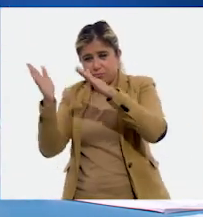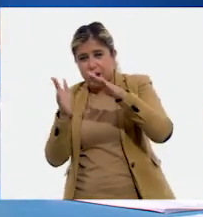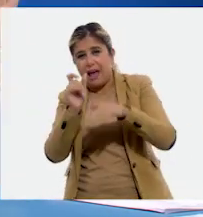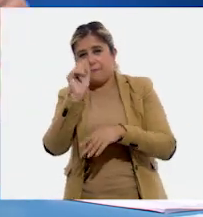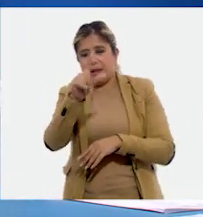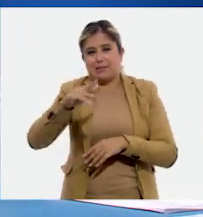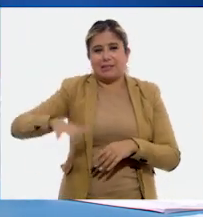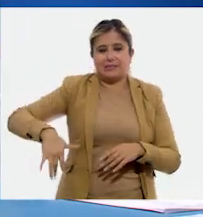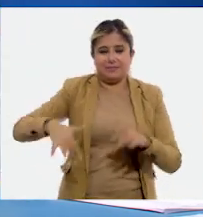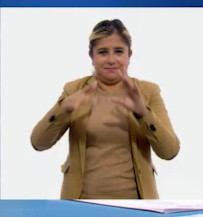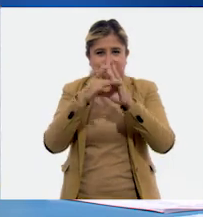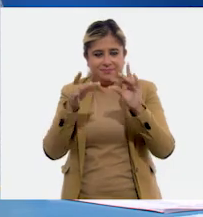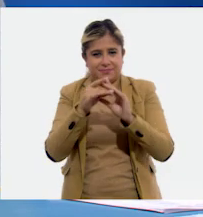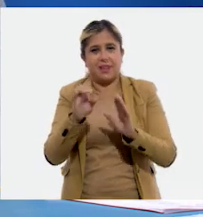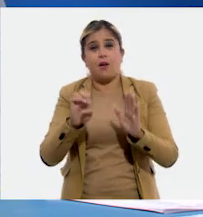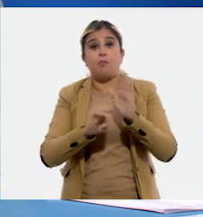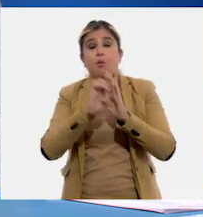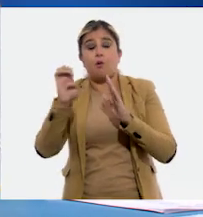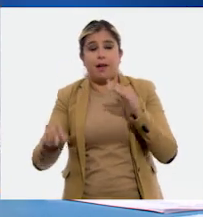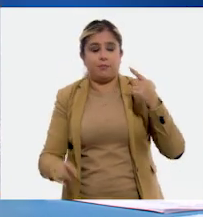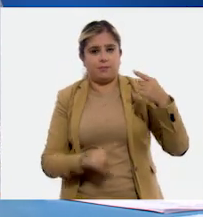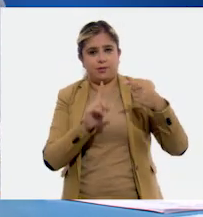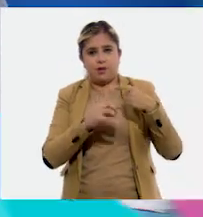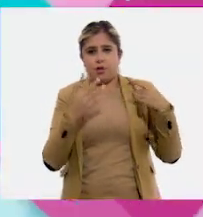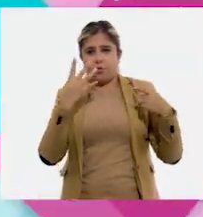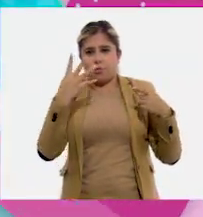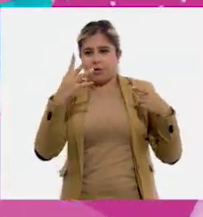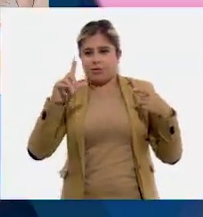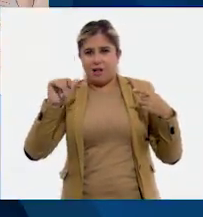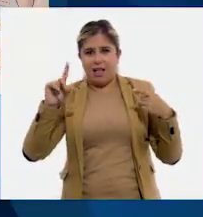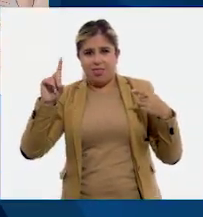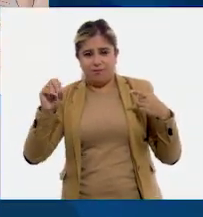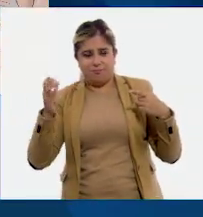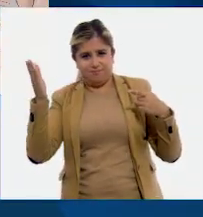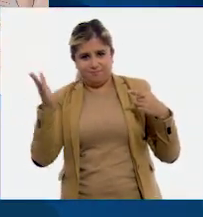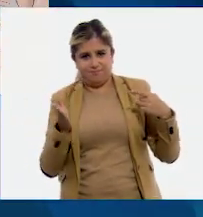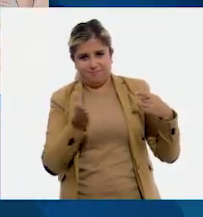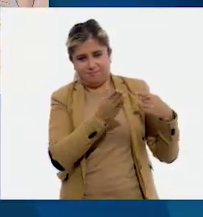señalado. Por ejemplo, tiene 4 lados, bien,